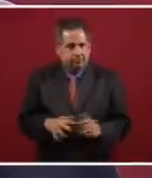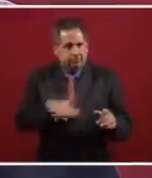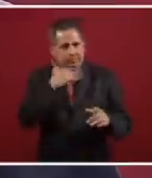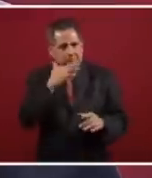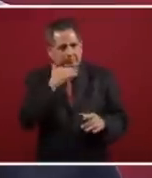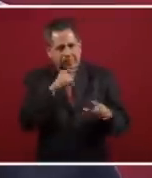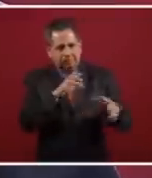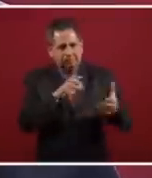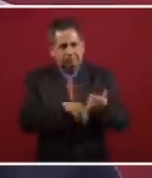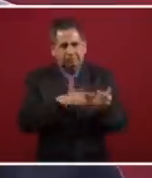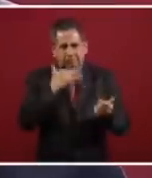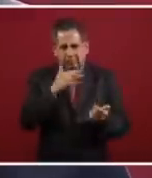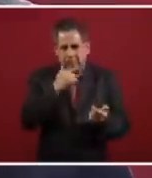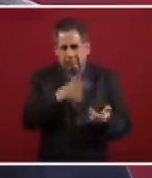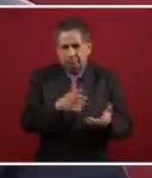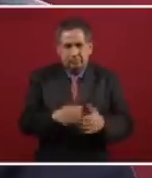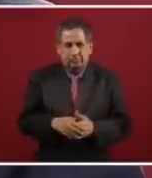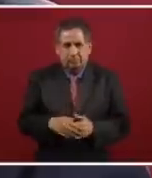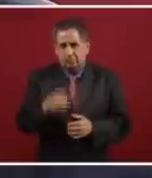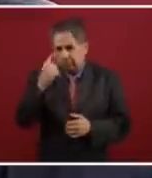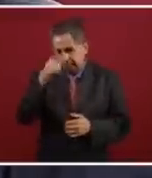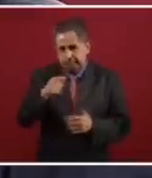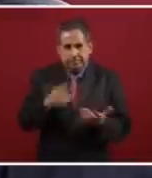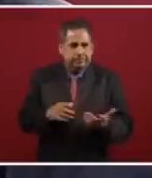corruptos, para